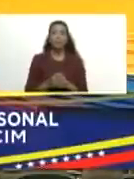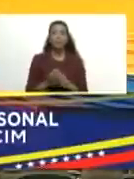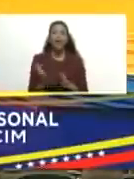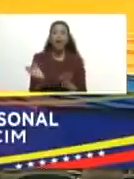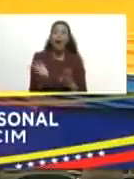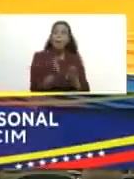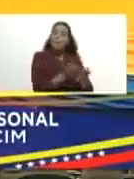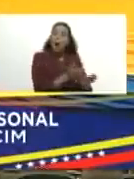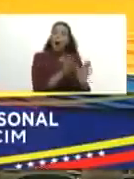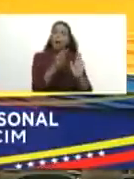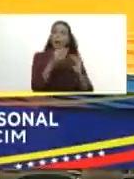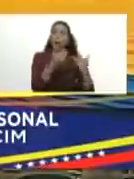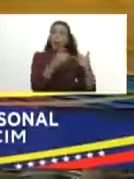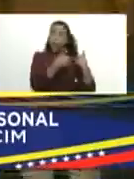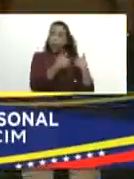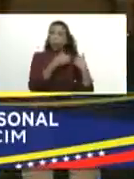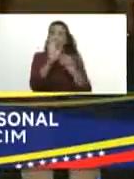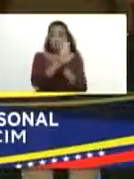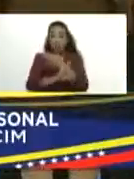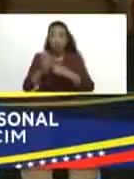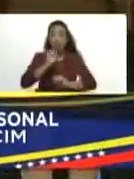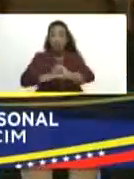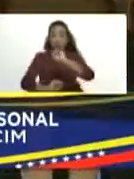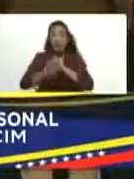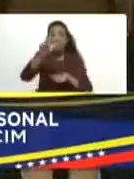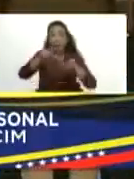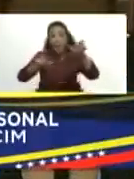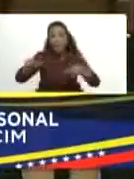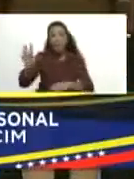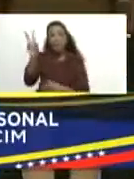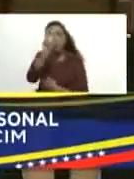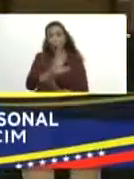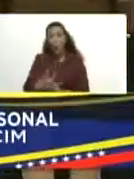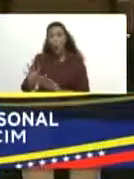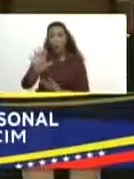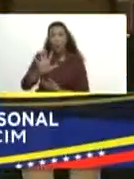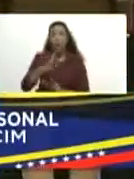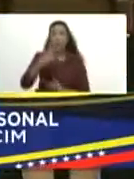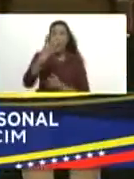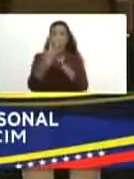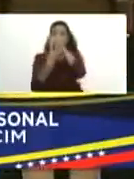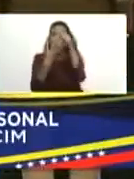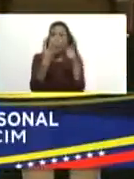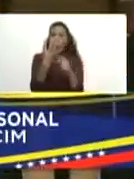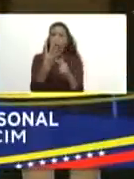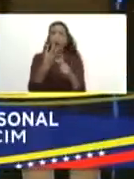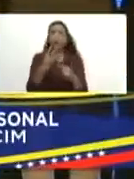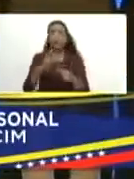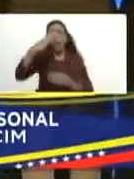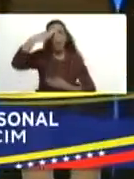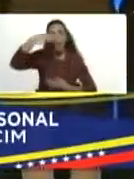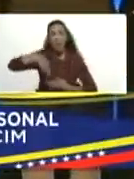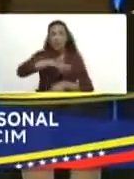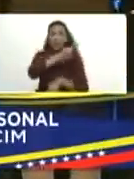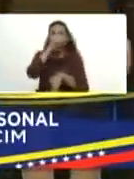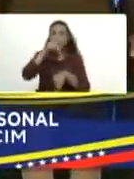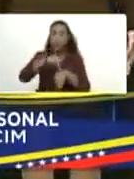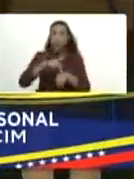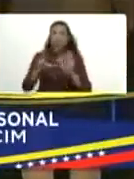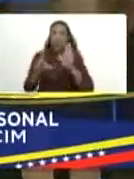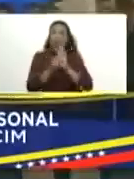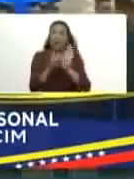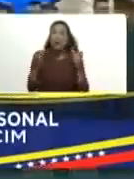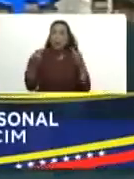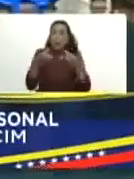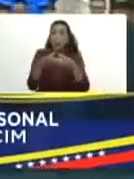Aparte del funcionamiento esencial de la seguridad y defensa de la nación y con el funcionamiento de los cuatro componentes y la milicia nacional, la ley orgánica